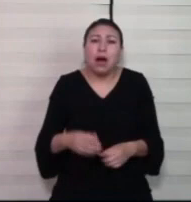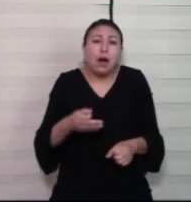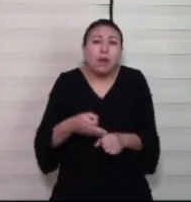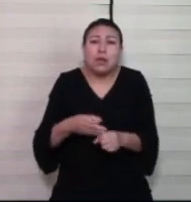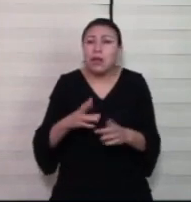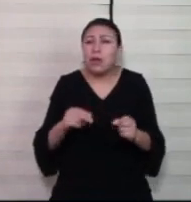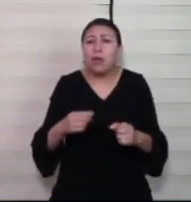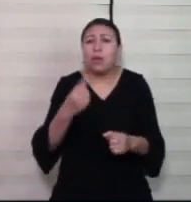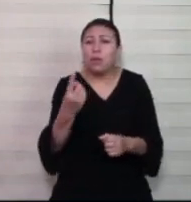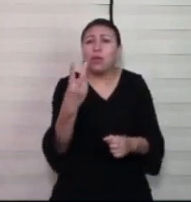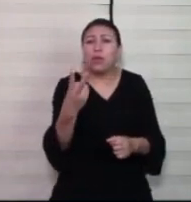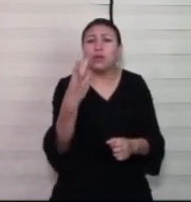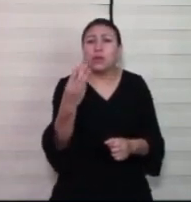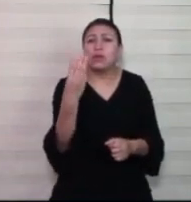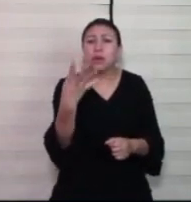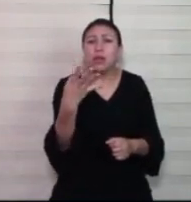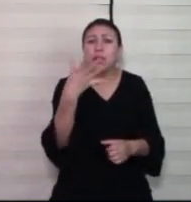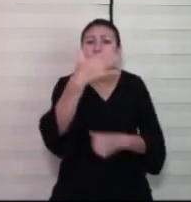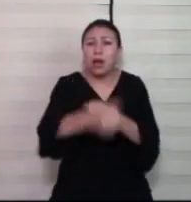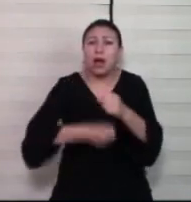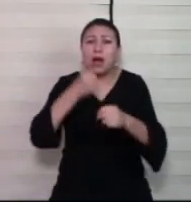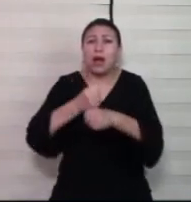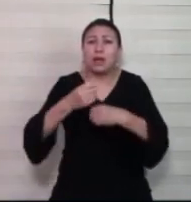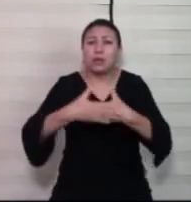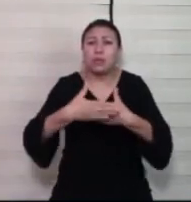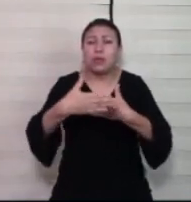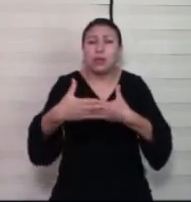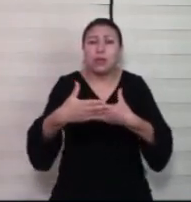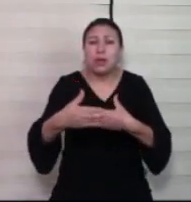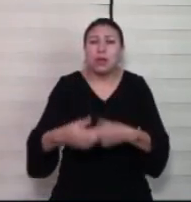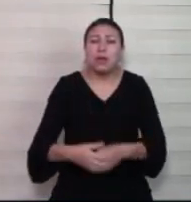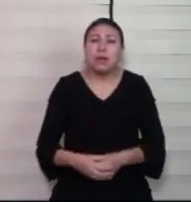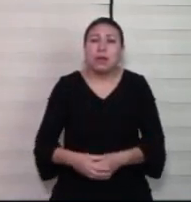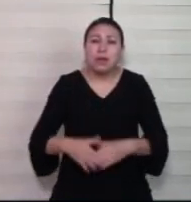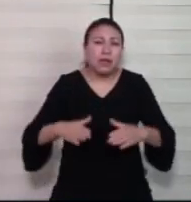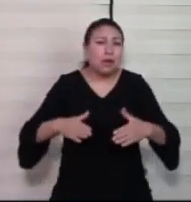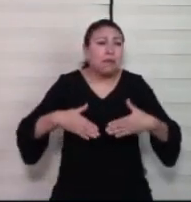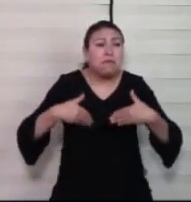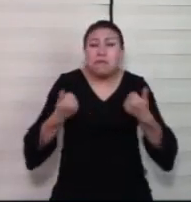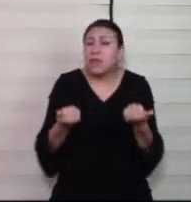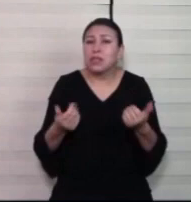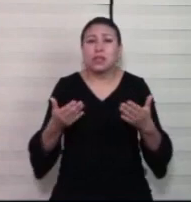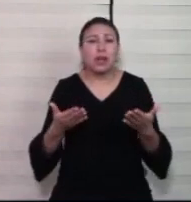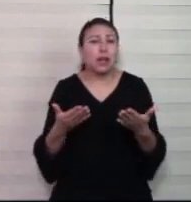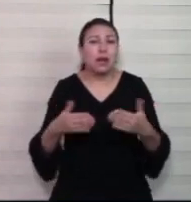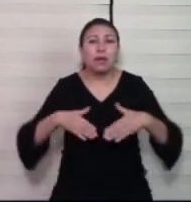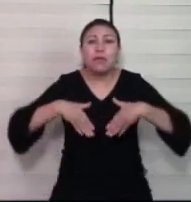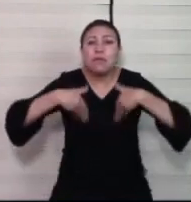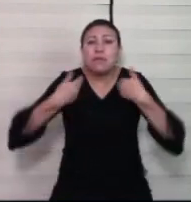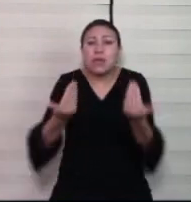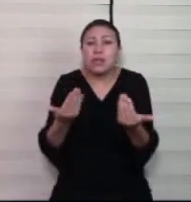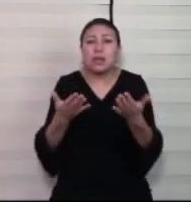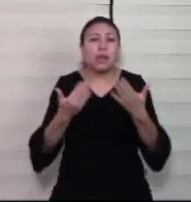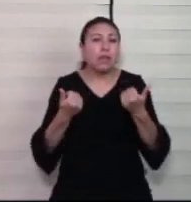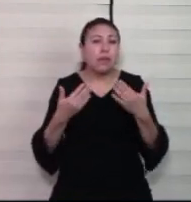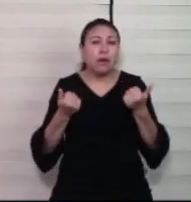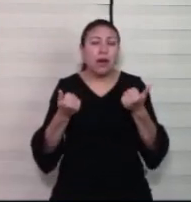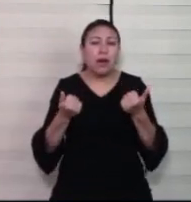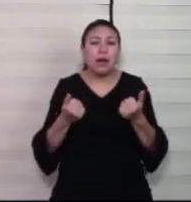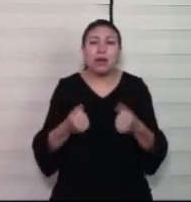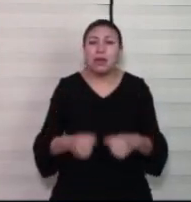de 1, 2, 3, 4 años. De modo que la misma desconfianza que existe ahorita